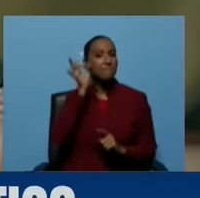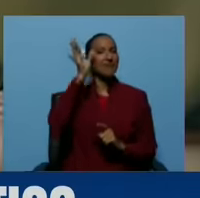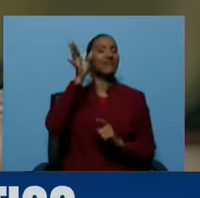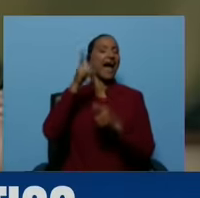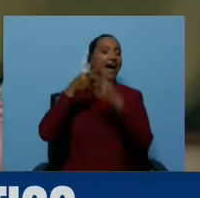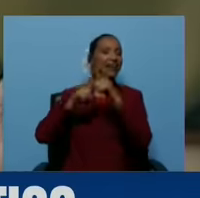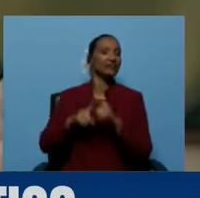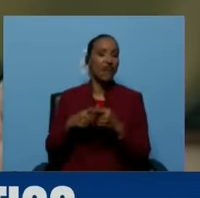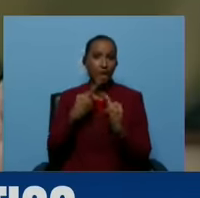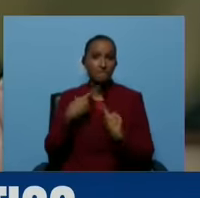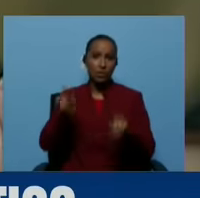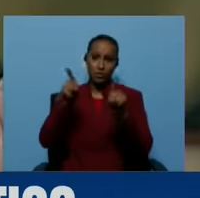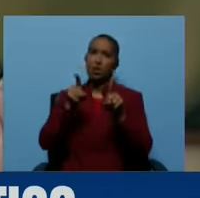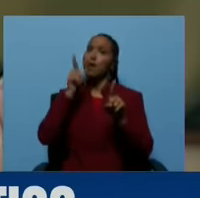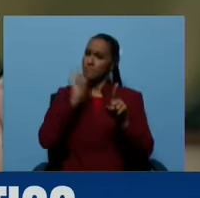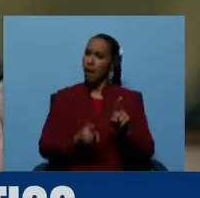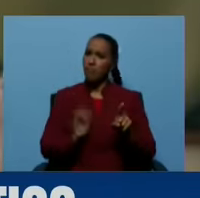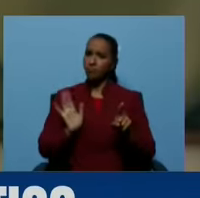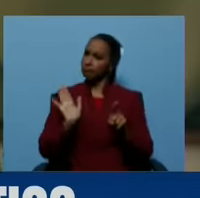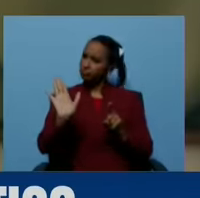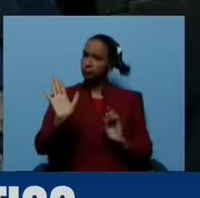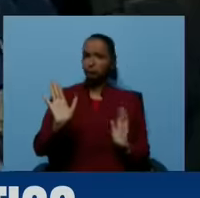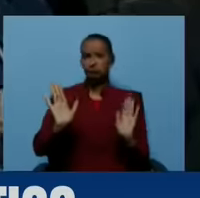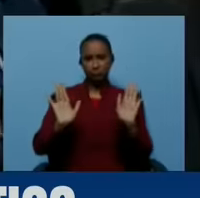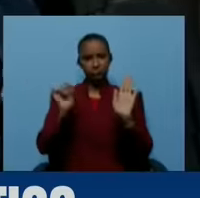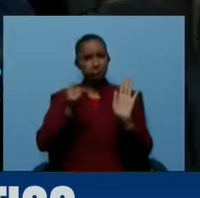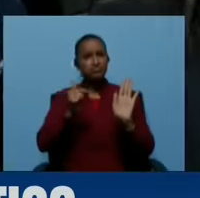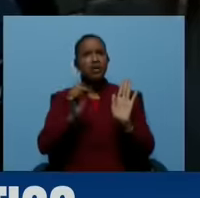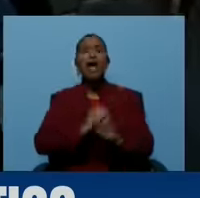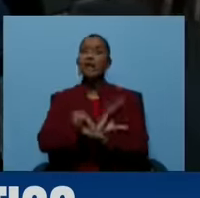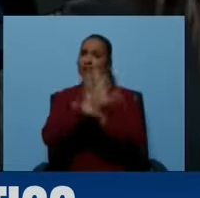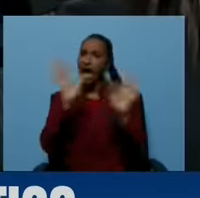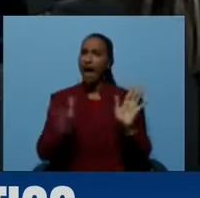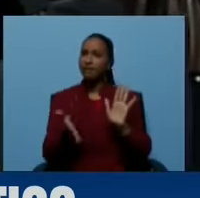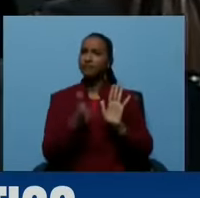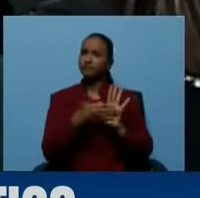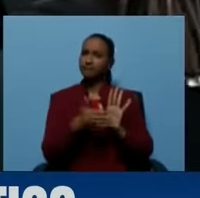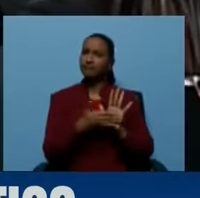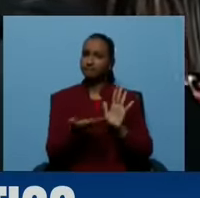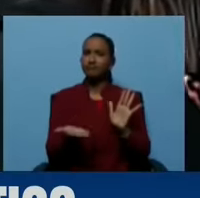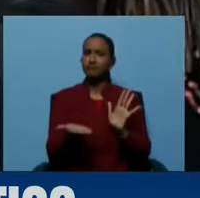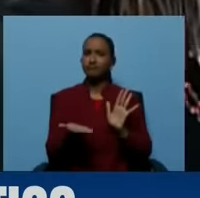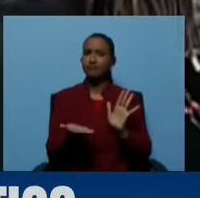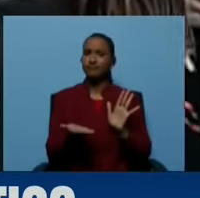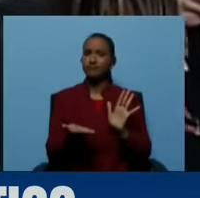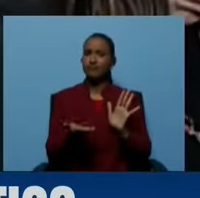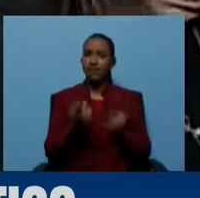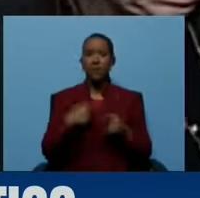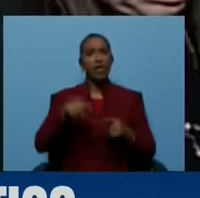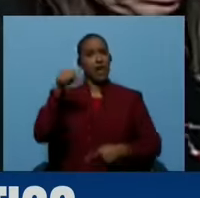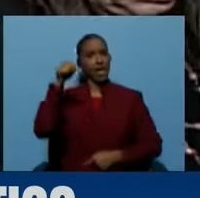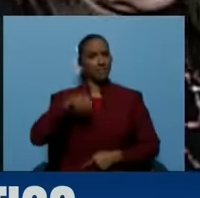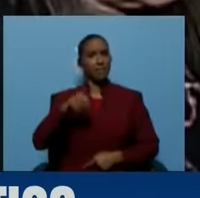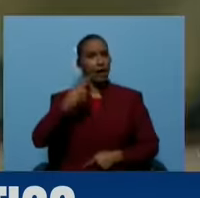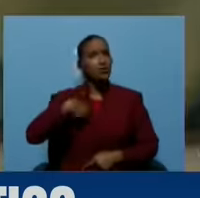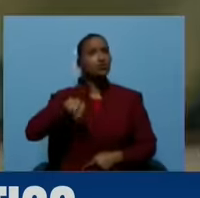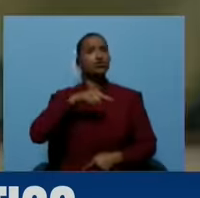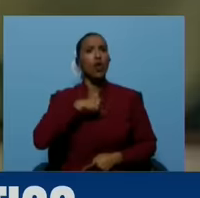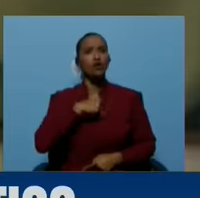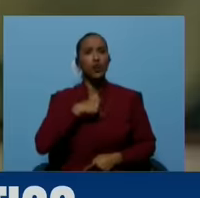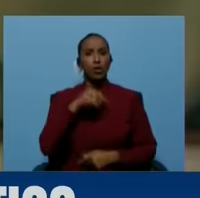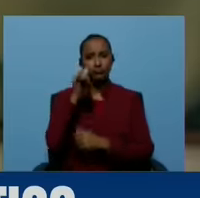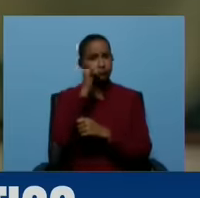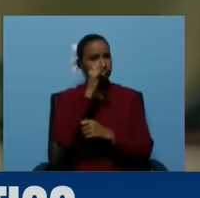Pongamos las cosas en claridad. Y también aquí lo hicimos sin transmisión de medios. Hoy quisimos